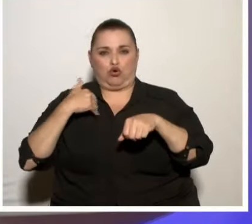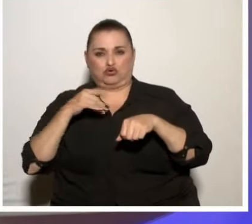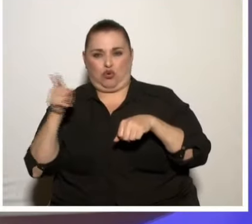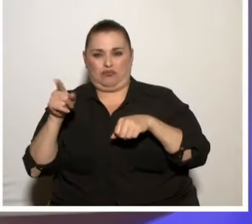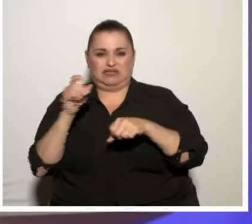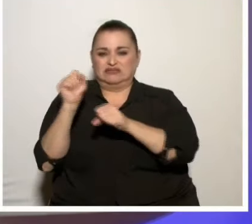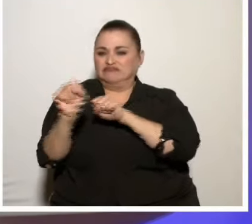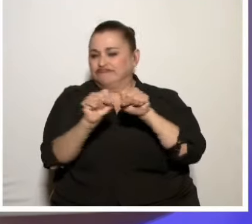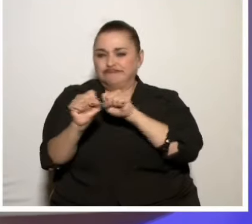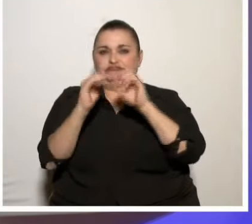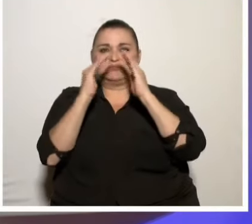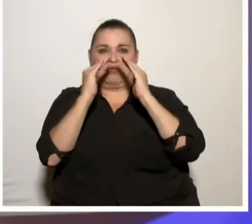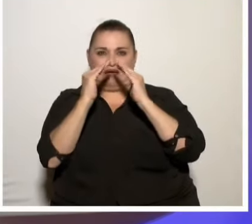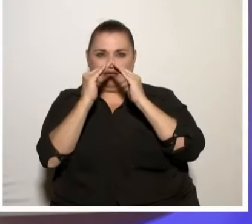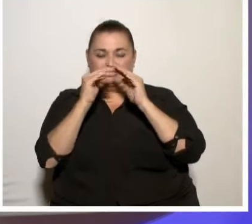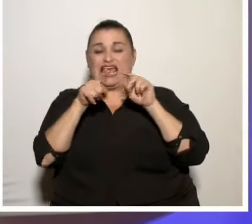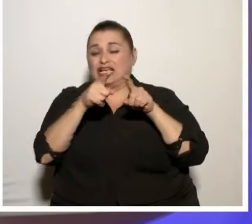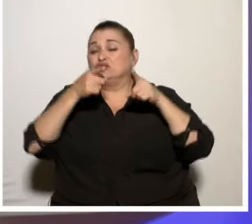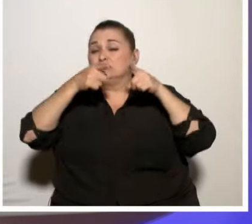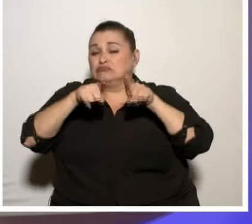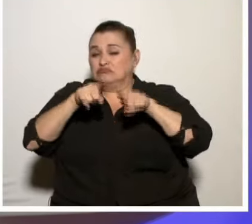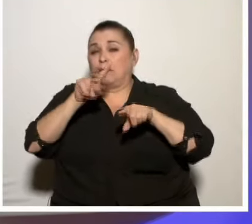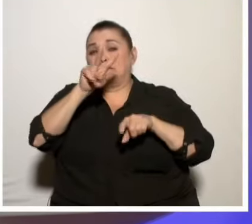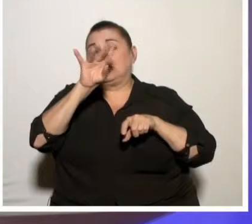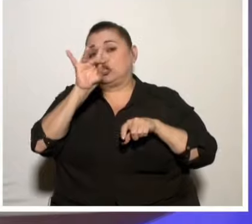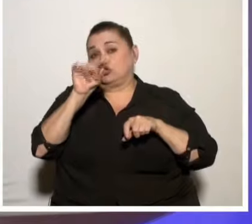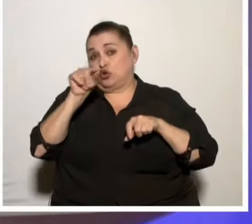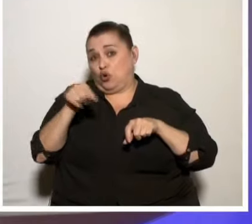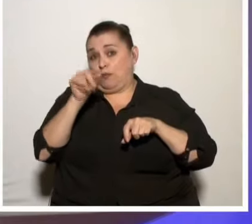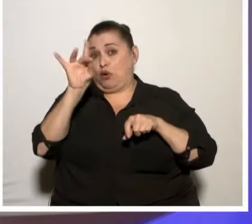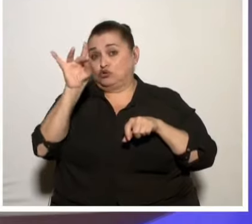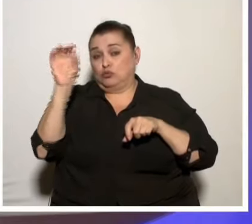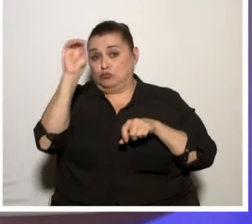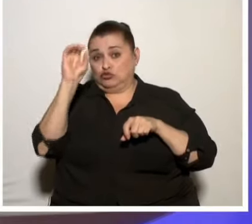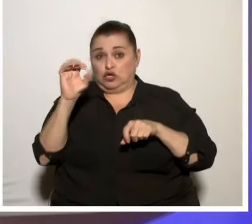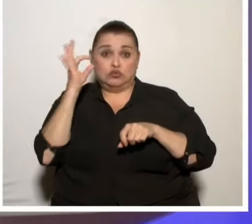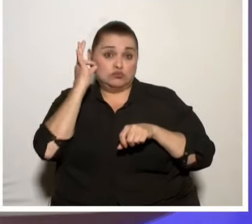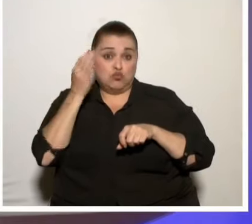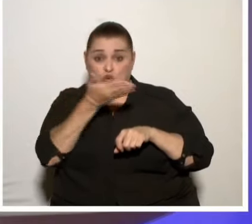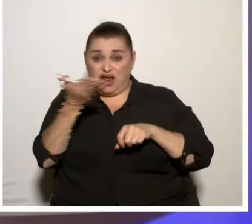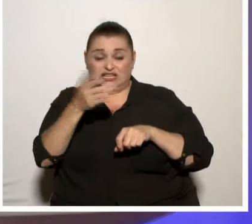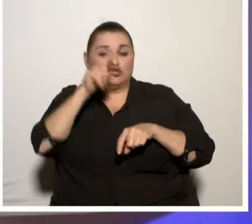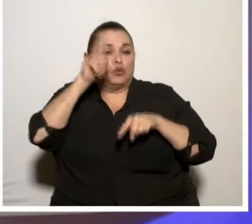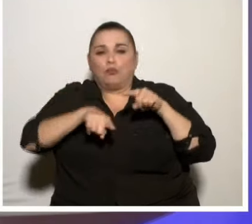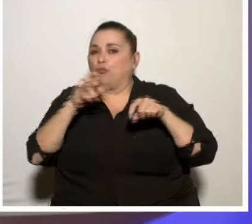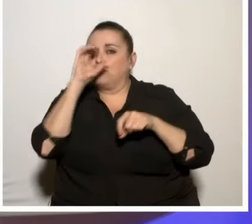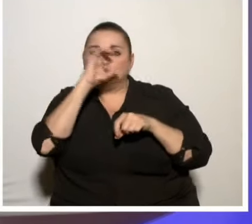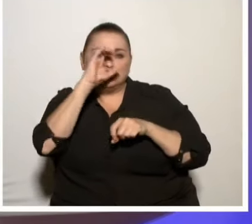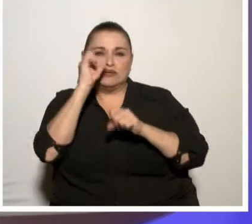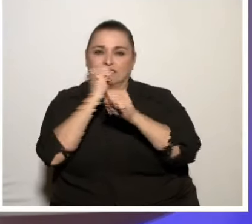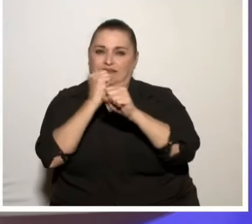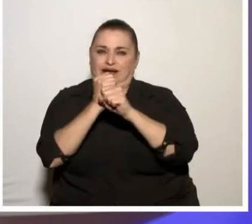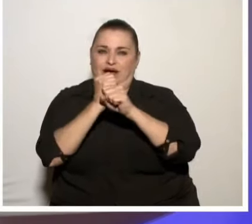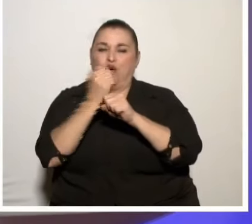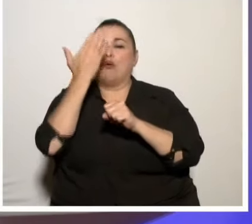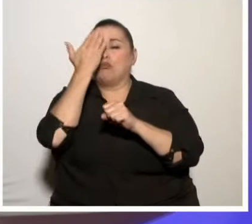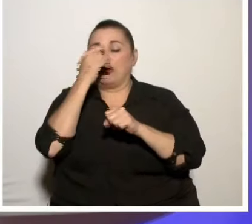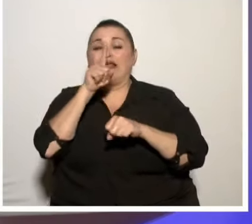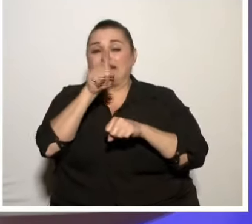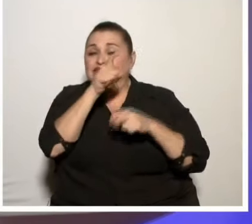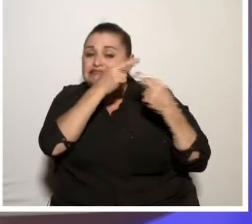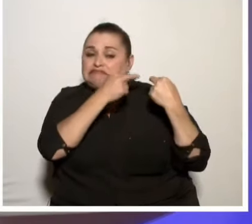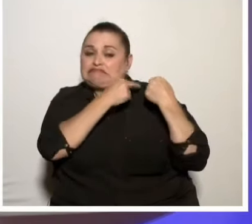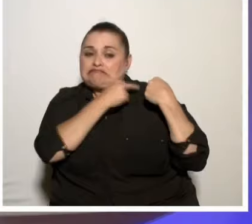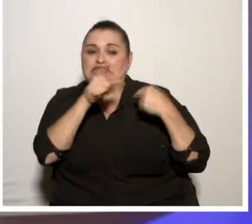labores domésticas. Esto ocasiona que el 28.8% de las mujeres no pueda buscar trabajo debido a que tienen